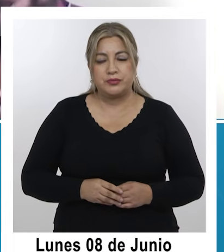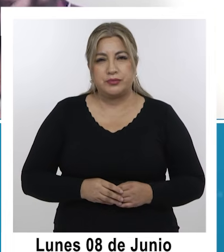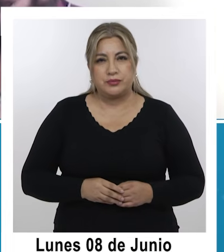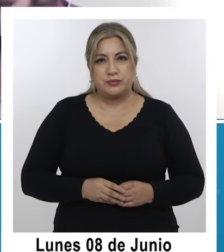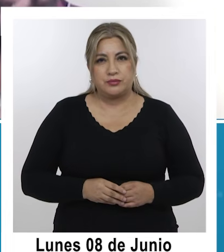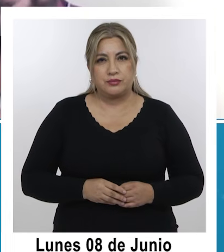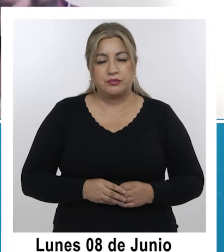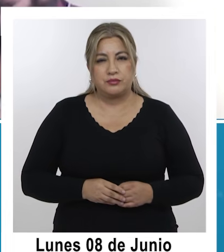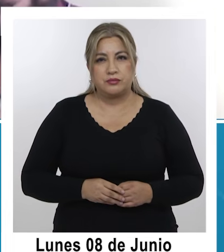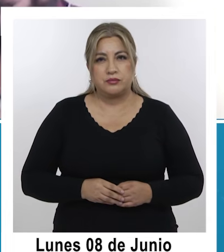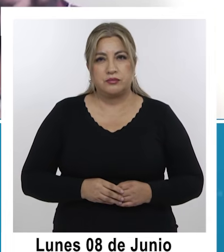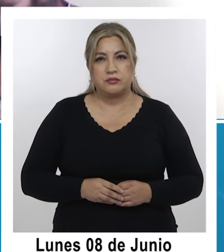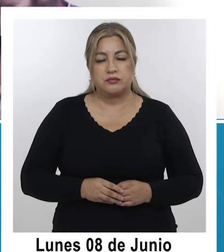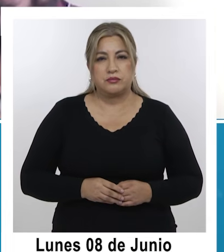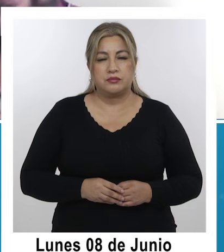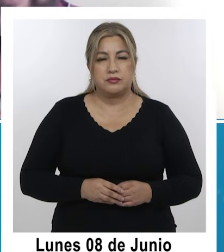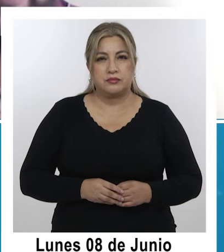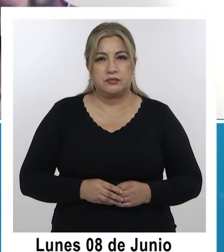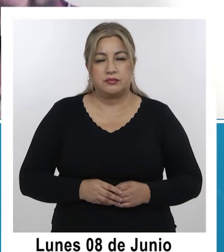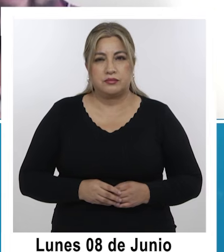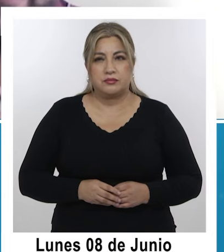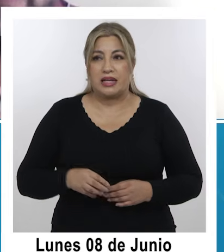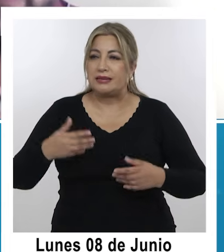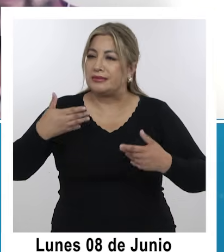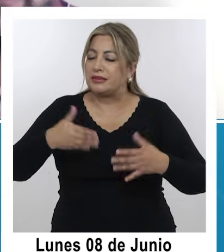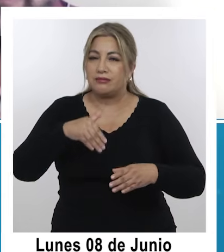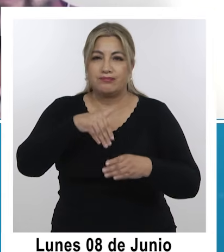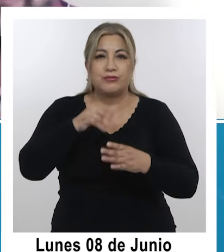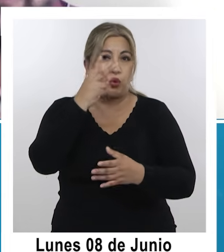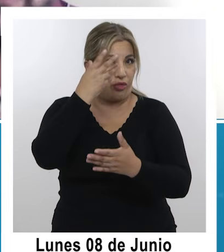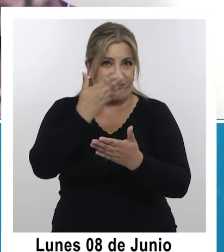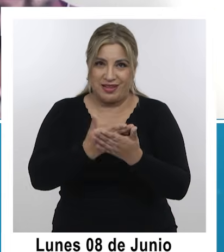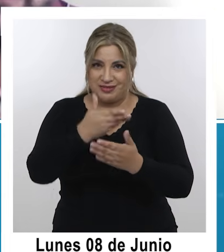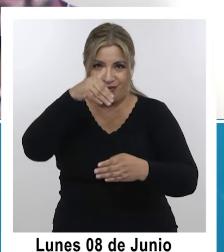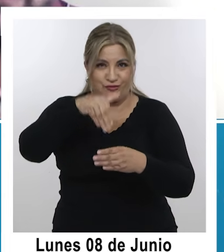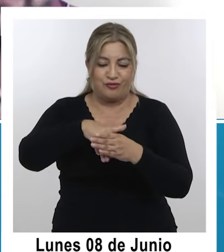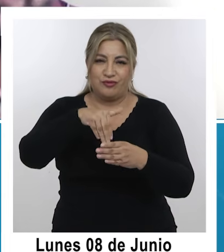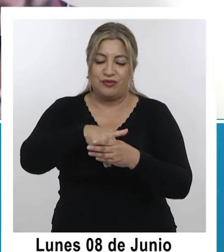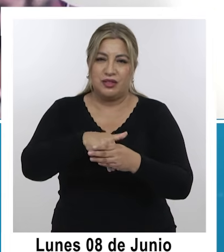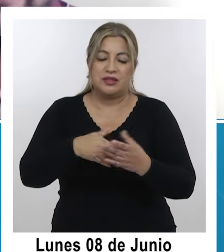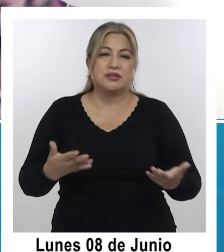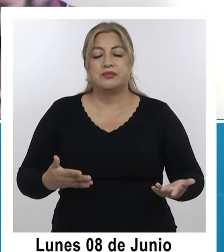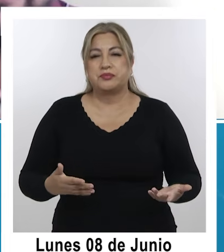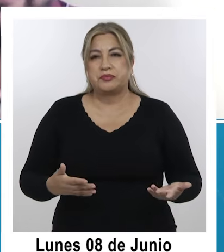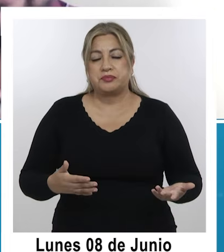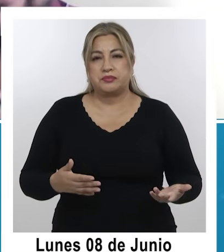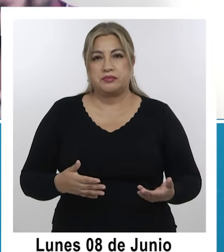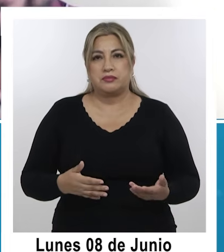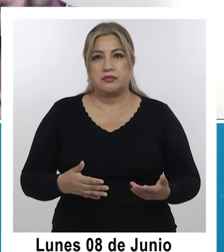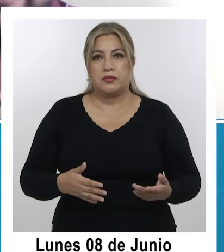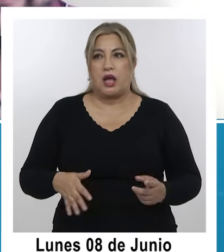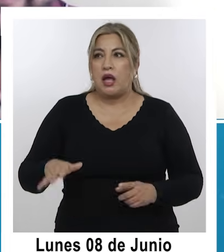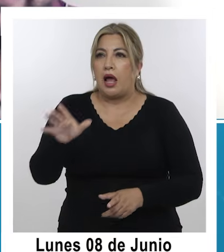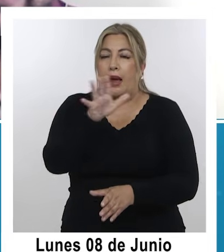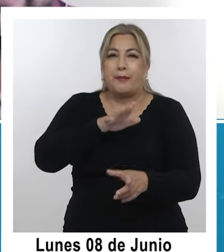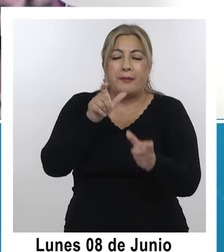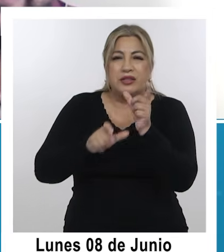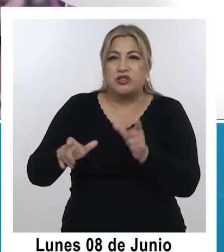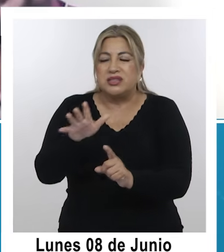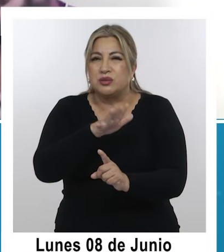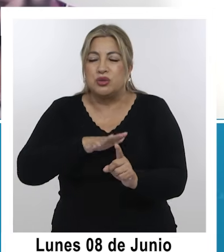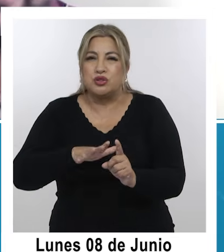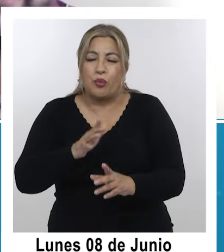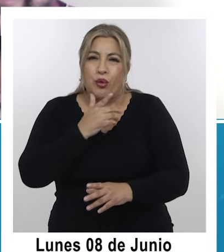Mira, llegamos a esta etapa del proceso electoral de la segunda vuelta en un clima de incertidumbre